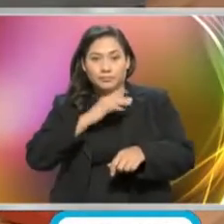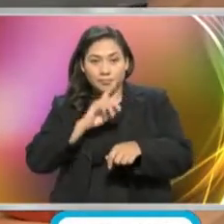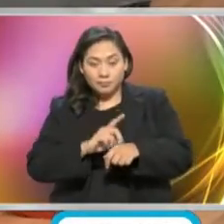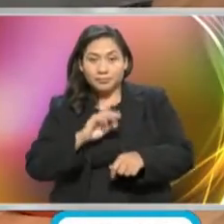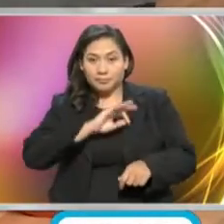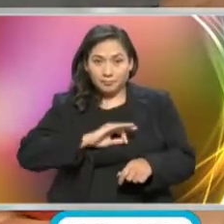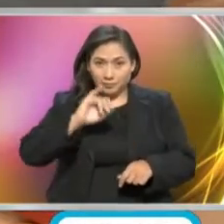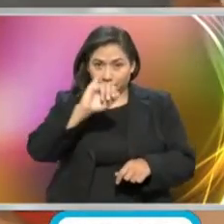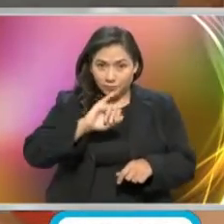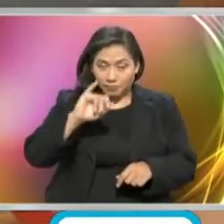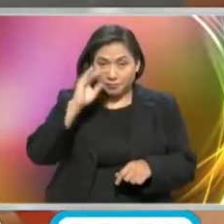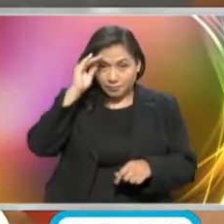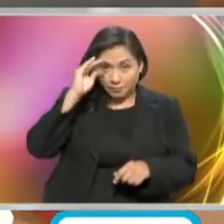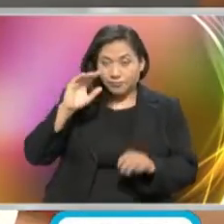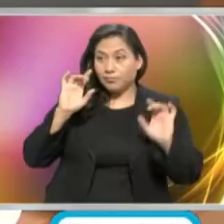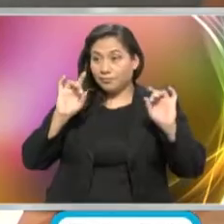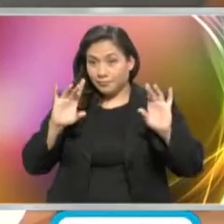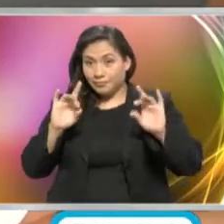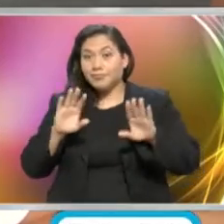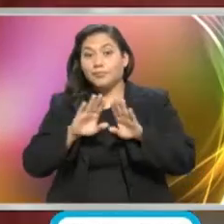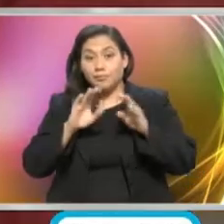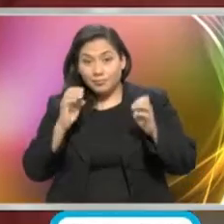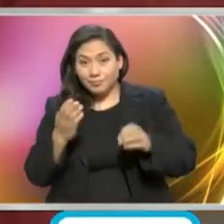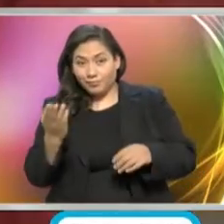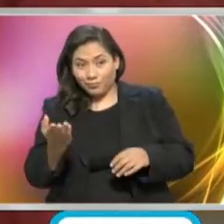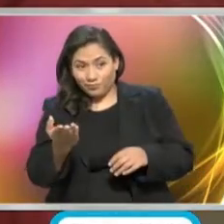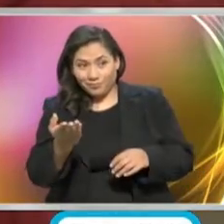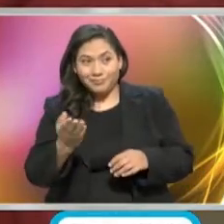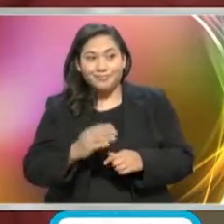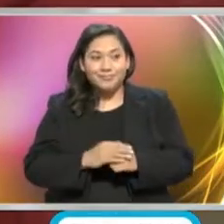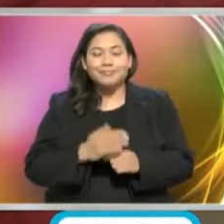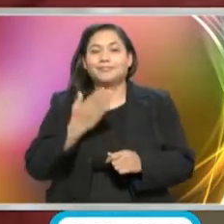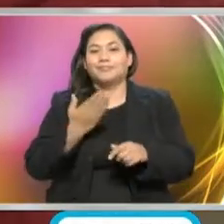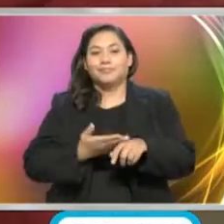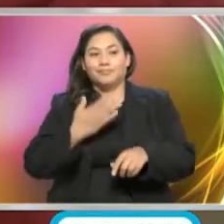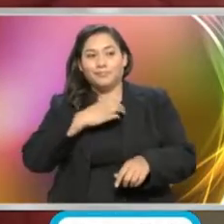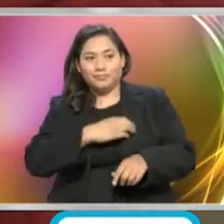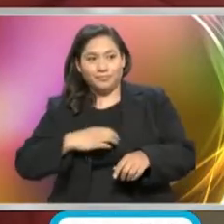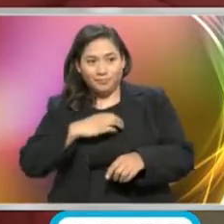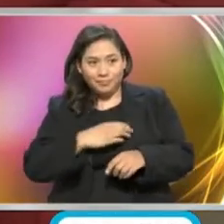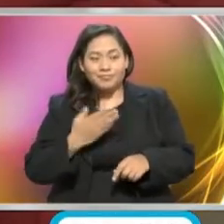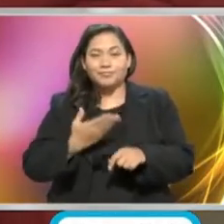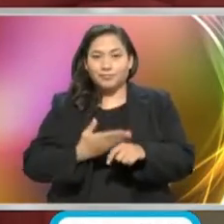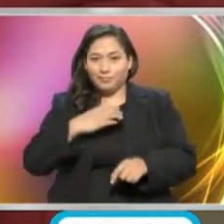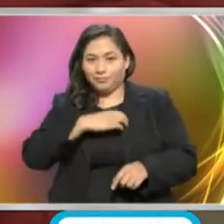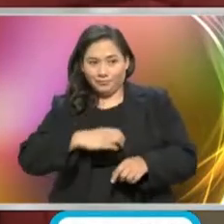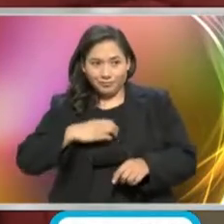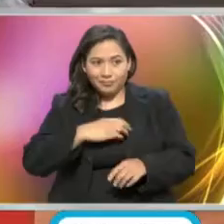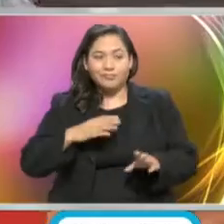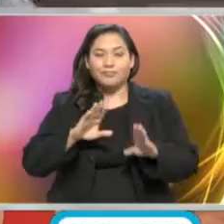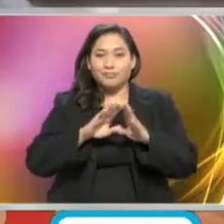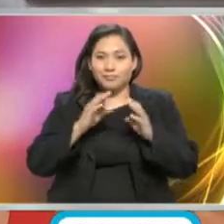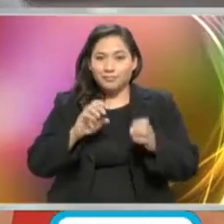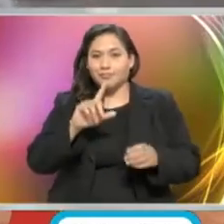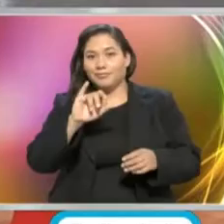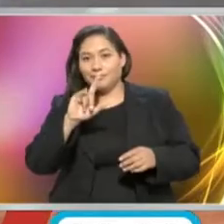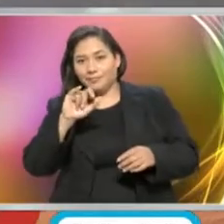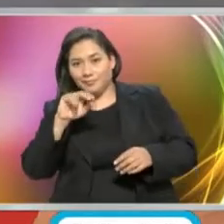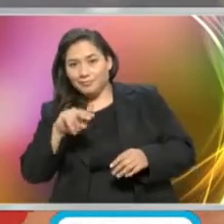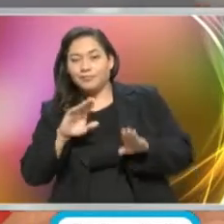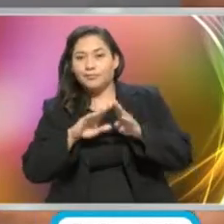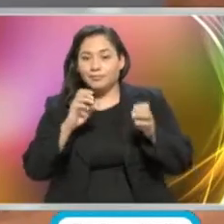días y feliz jueves, señor Ángel. ¿Cómo está estás? usted? Yo muy contento. ¿Tanta propiedad? Muy Bienvenido. contento. ¿Cómo estás, Lilian? ¿Cómo estás,